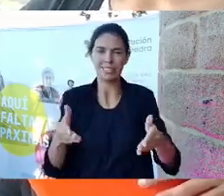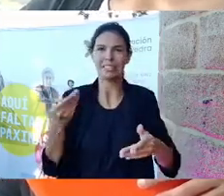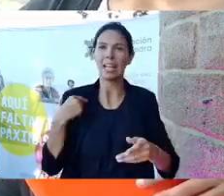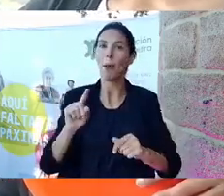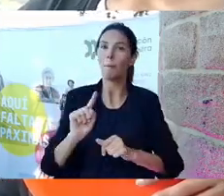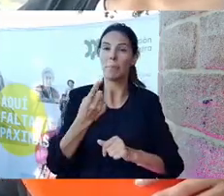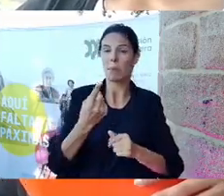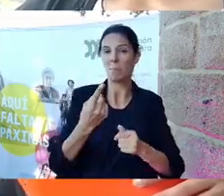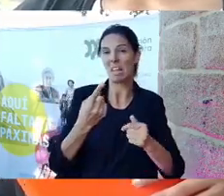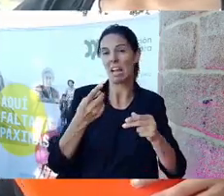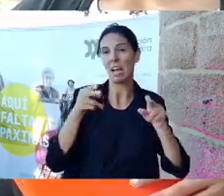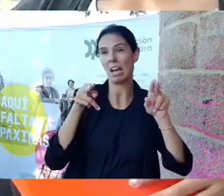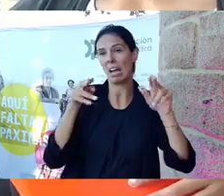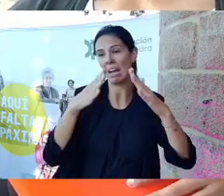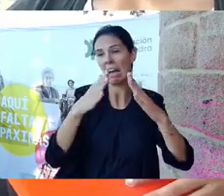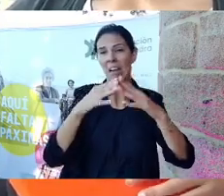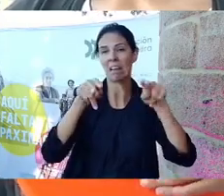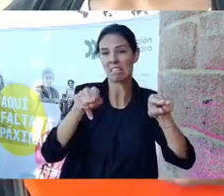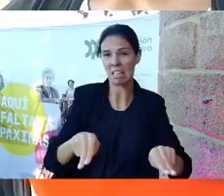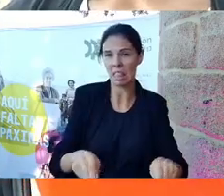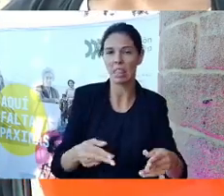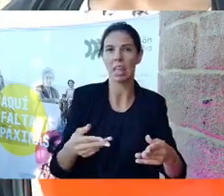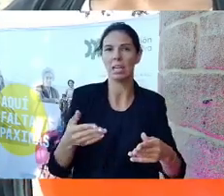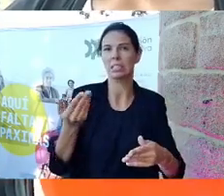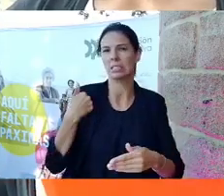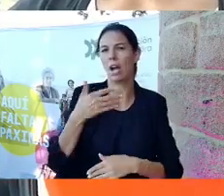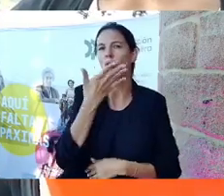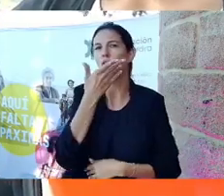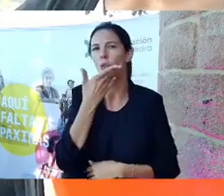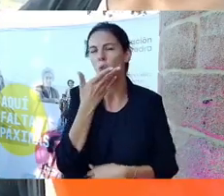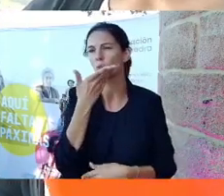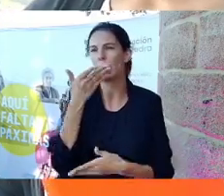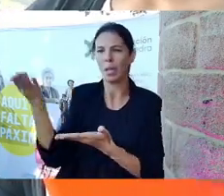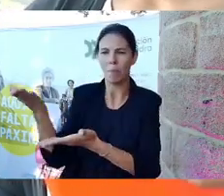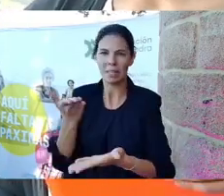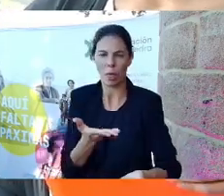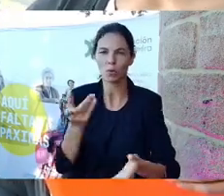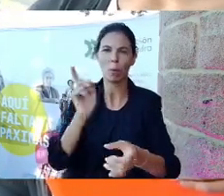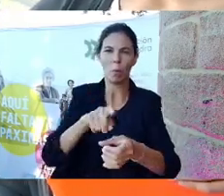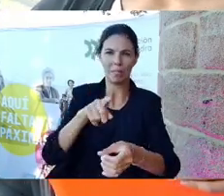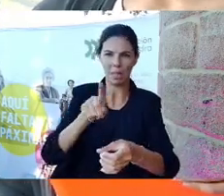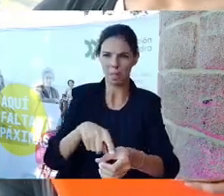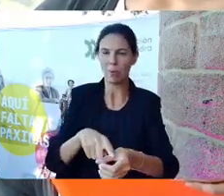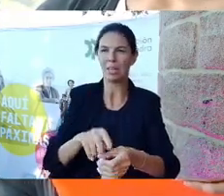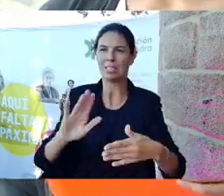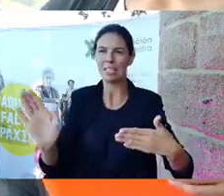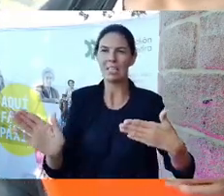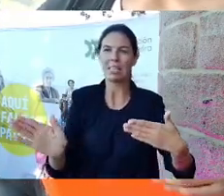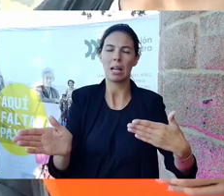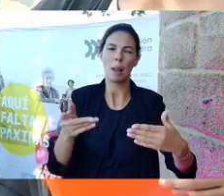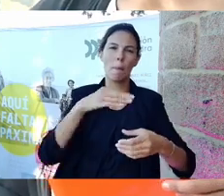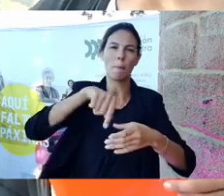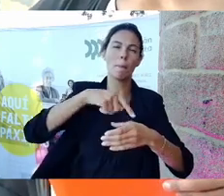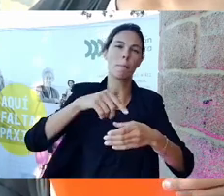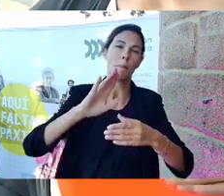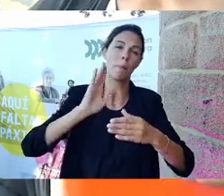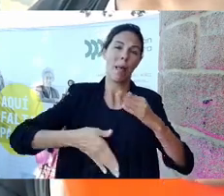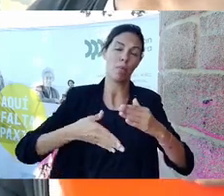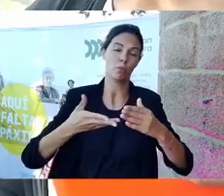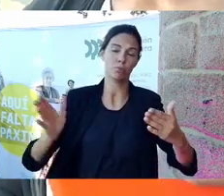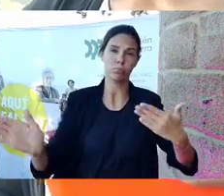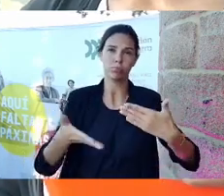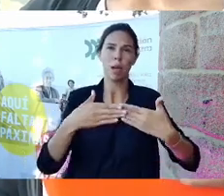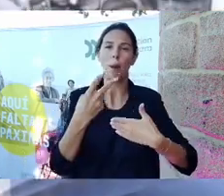xa temos a primeira residencia, que en, si tedes pois coñecidos, están invitados a participar, péchase